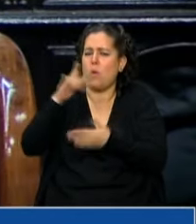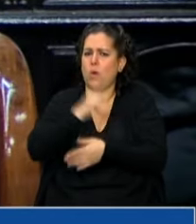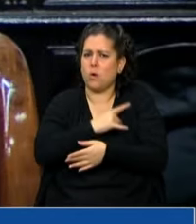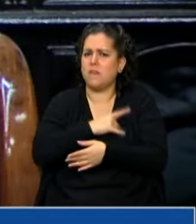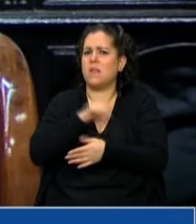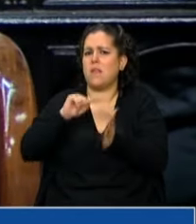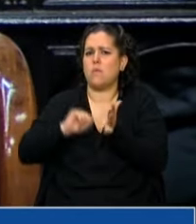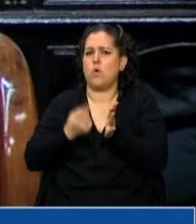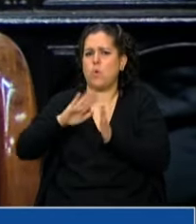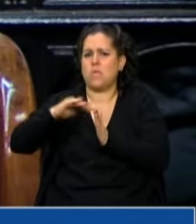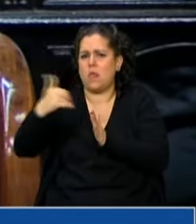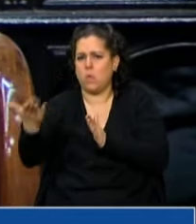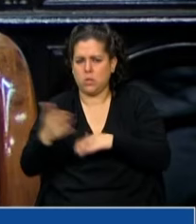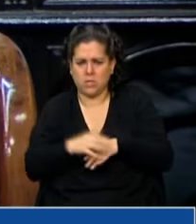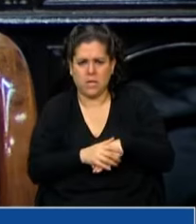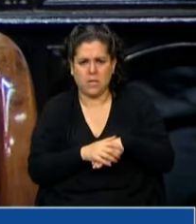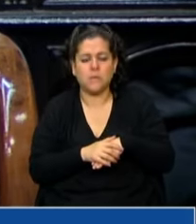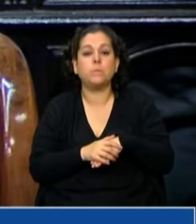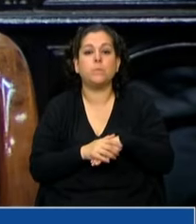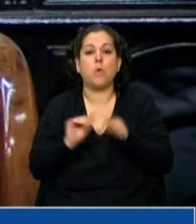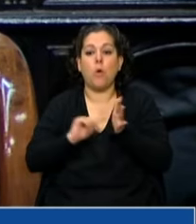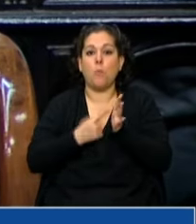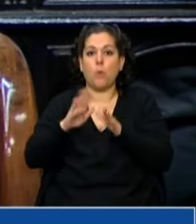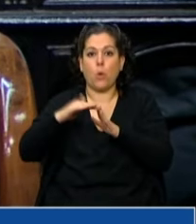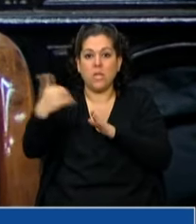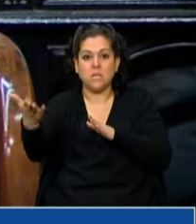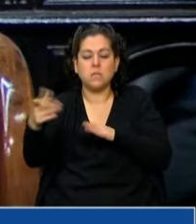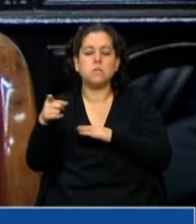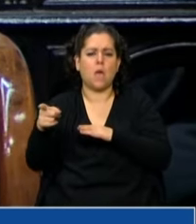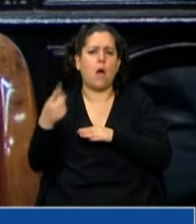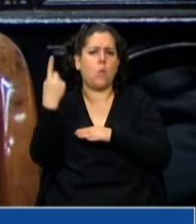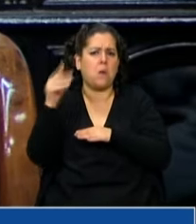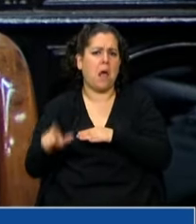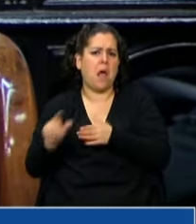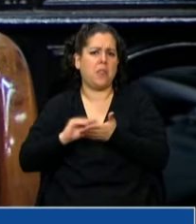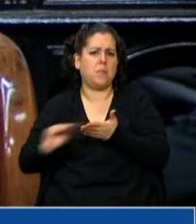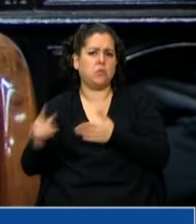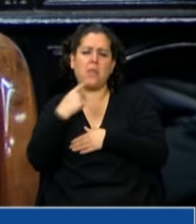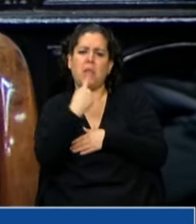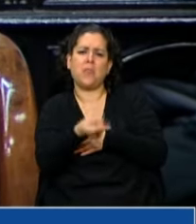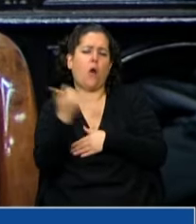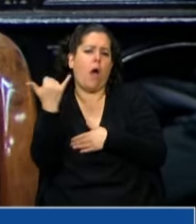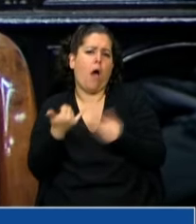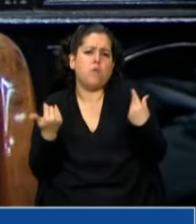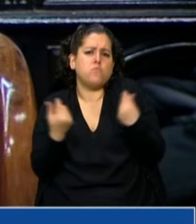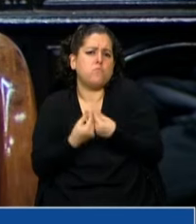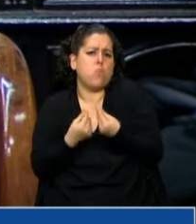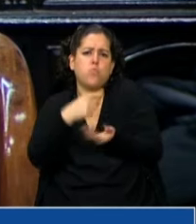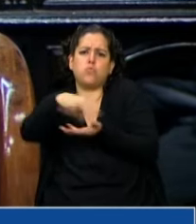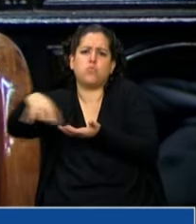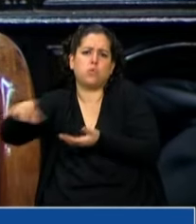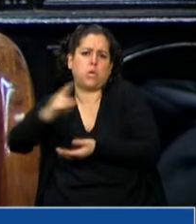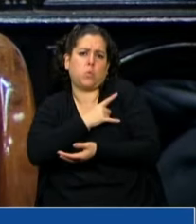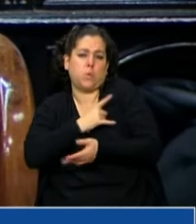de Buenos Aires. En la provincia de Buenos Aires, alguna diputada expresó que había demasiadas universidades. Y la